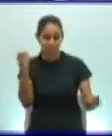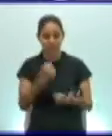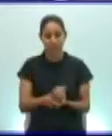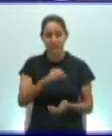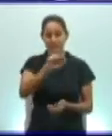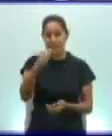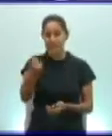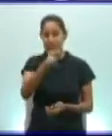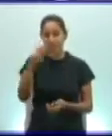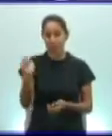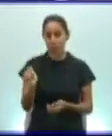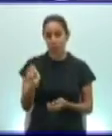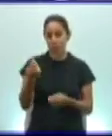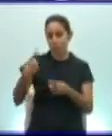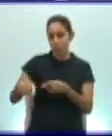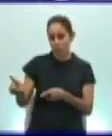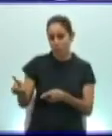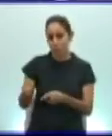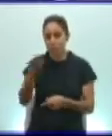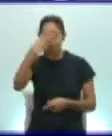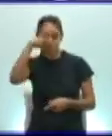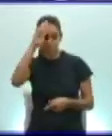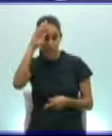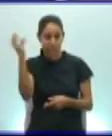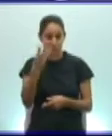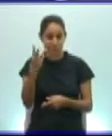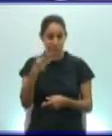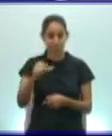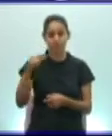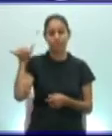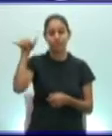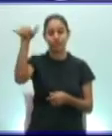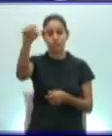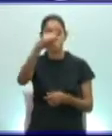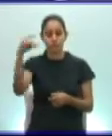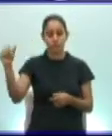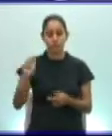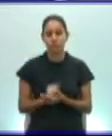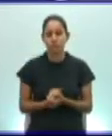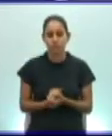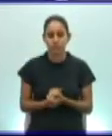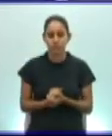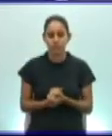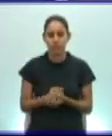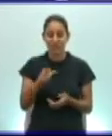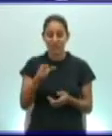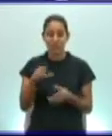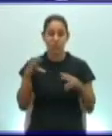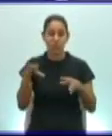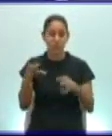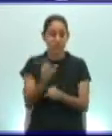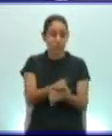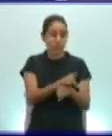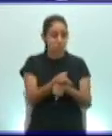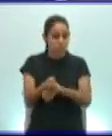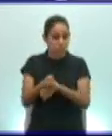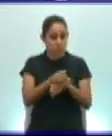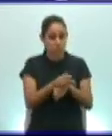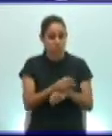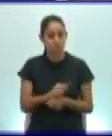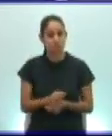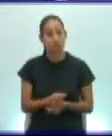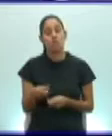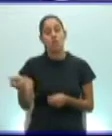Baños y Santiago de Cuba, 3 aeropuertos donde encontraba la aviación cubana, y este era el preludio a la invasión. Un hecho que ustedes yo quisiera que me